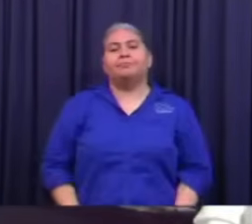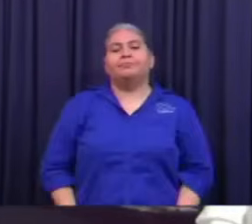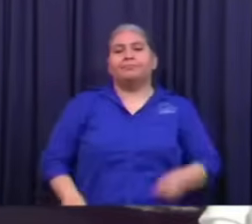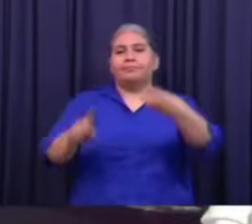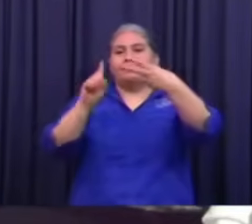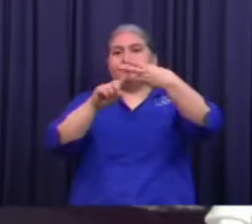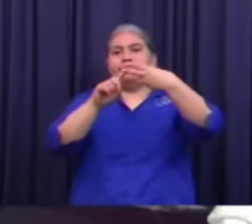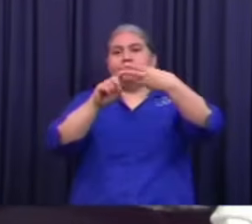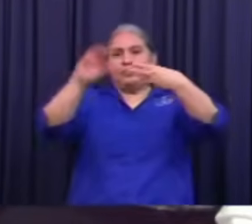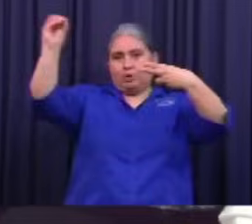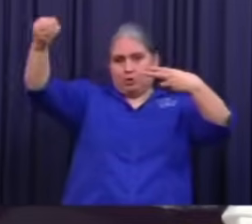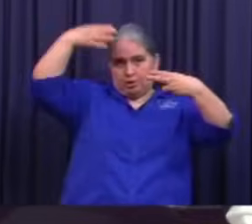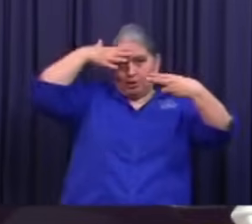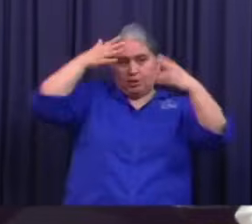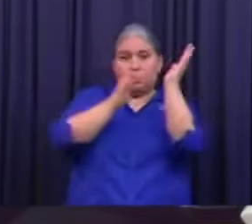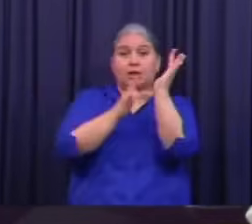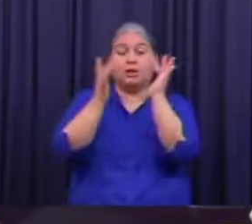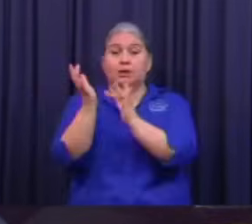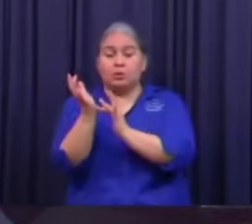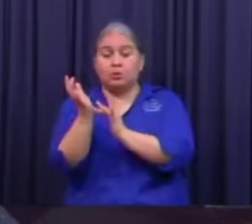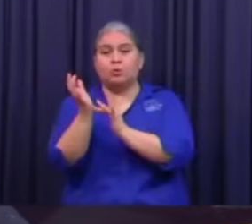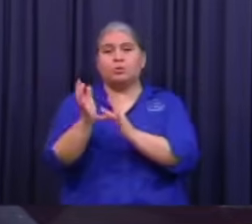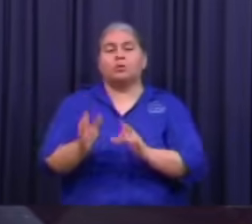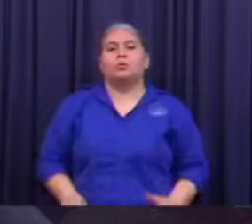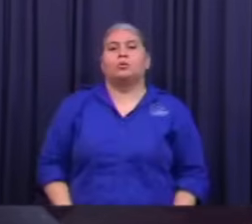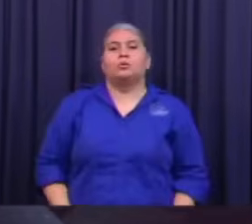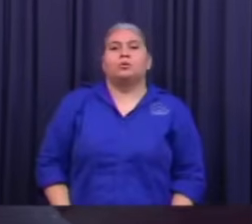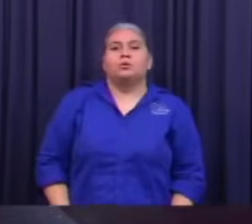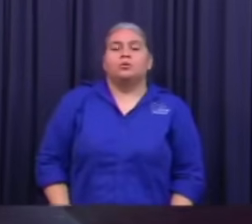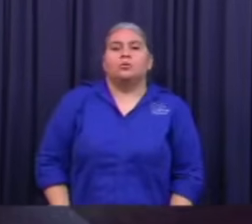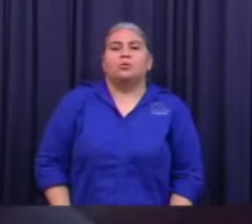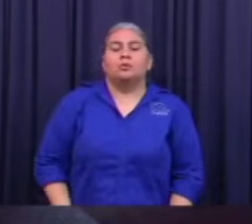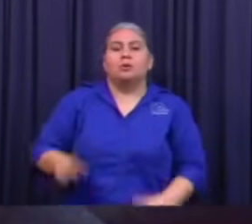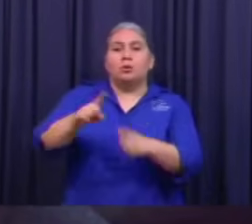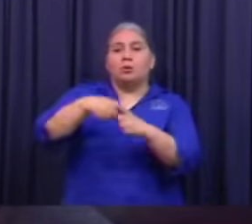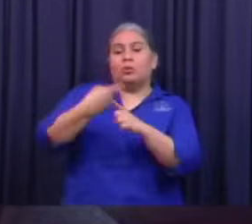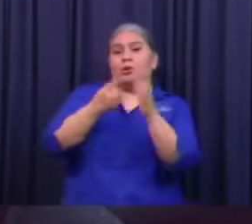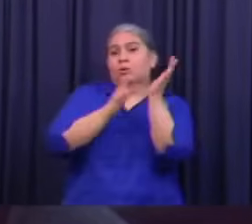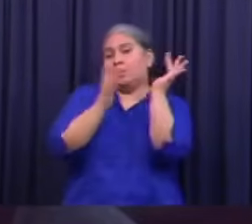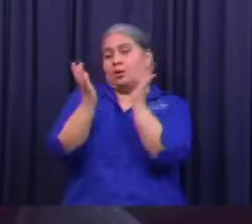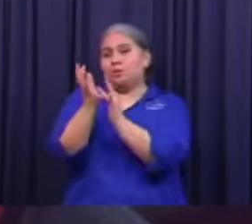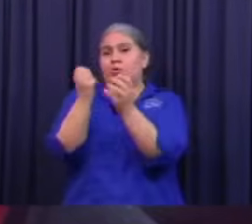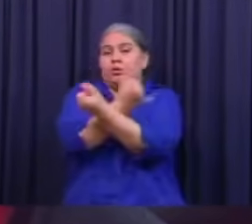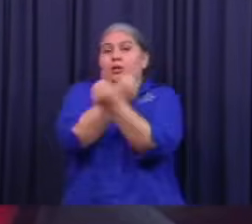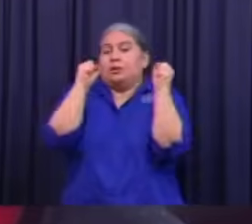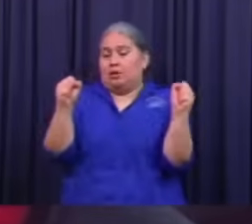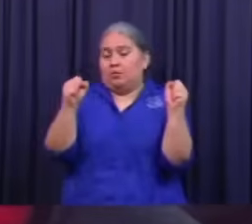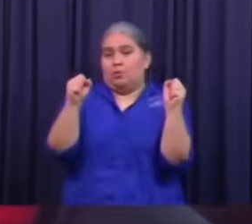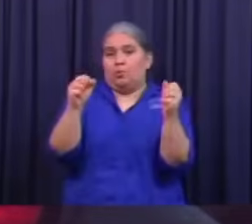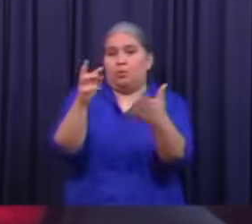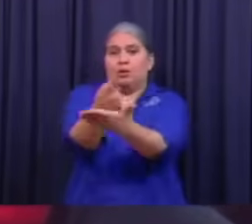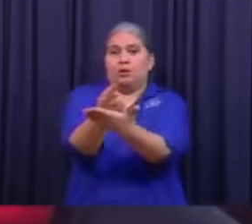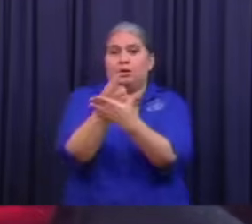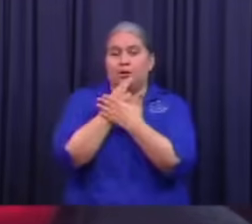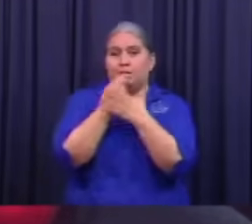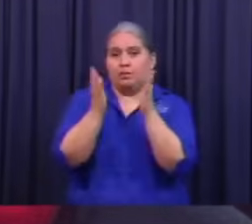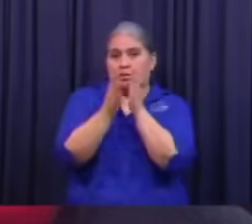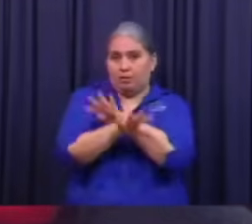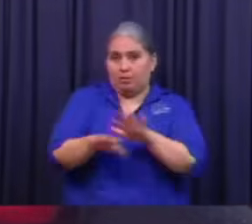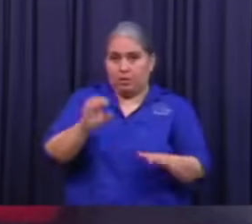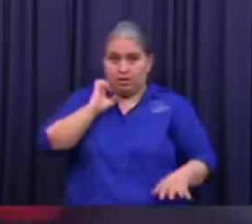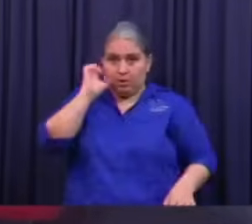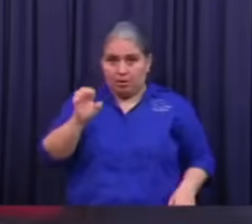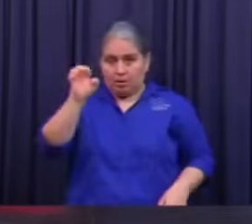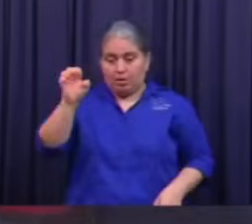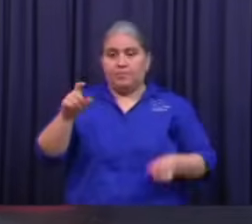de el hijo es la gracia que se nos dio cuando nos salvó y nos rescató de la muerte eterna y la gracia